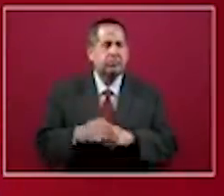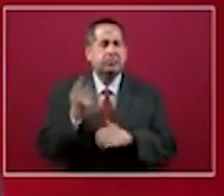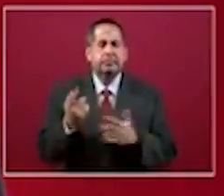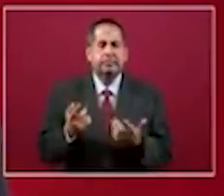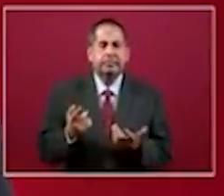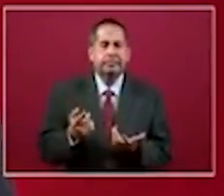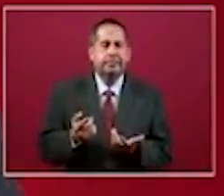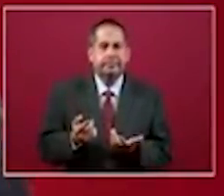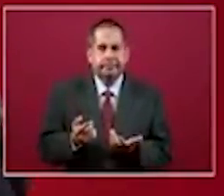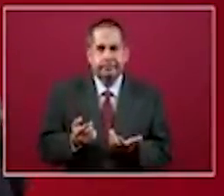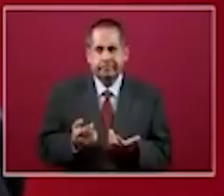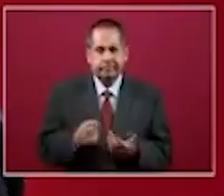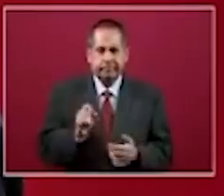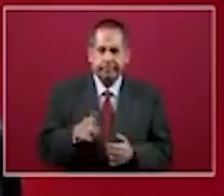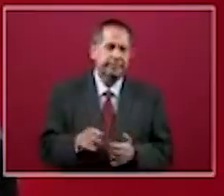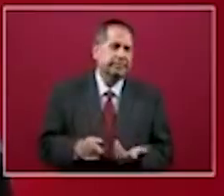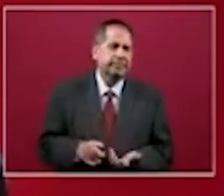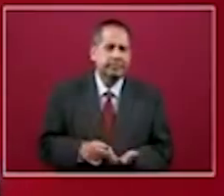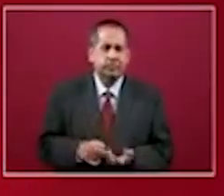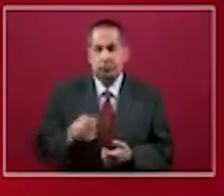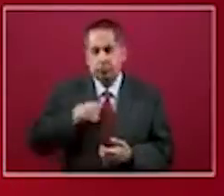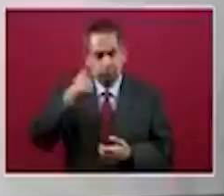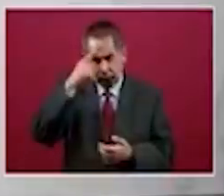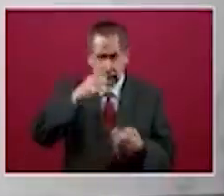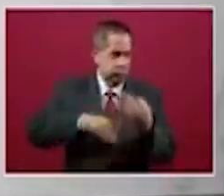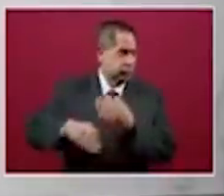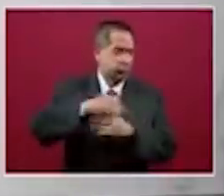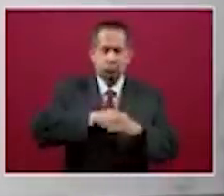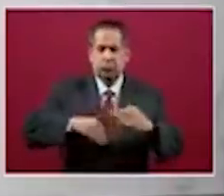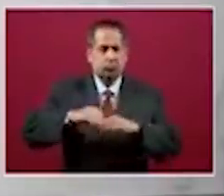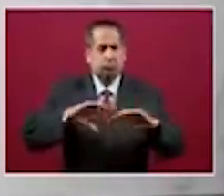porque así yo creo que todo mundo